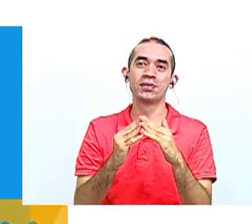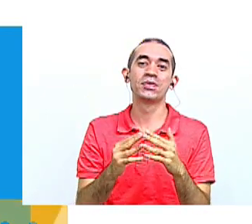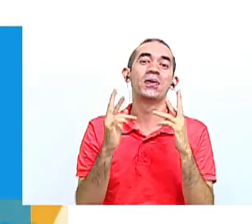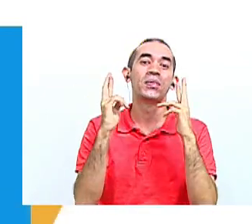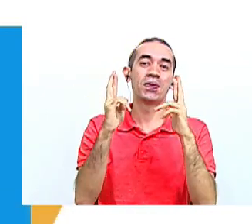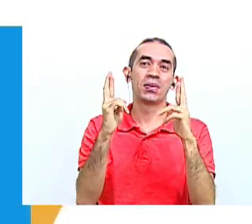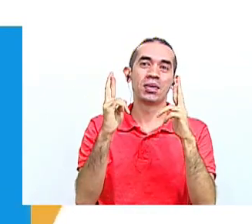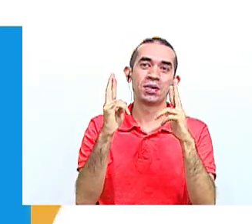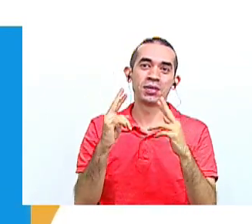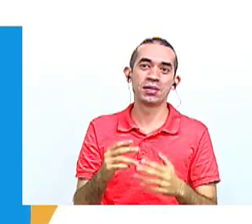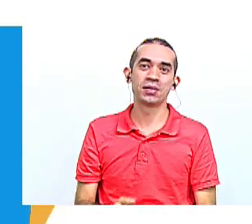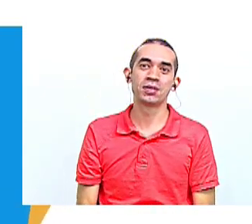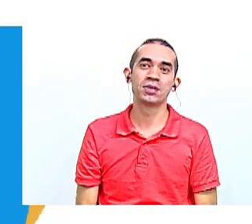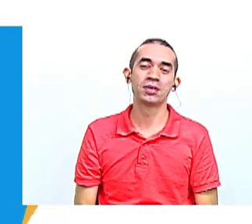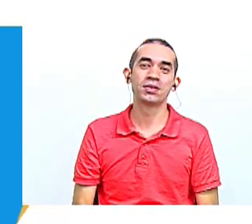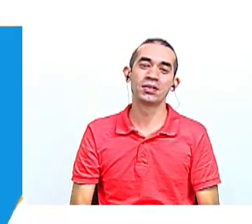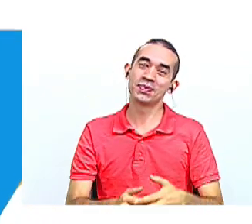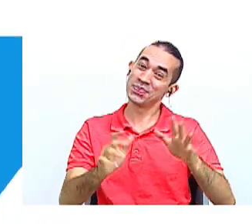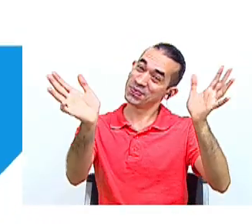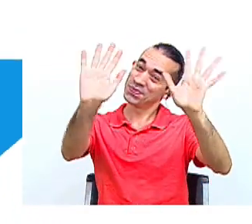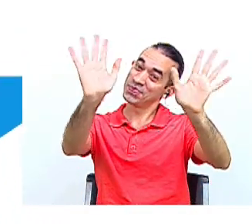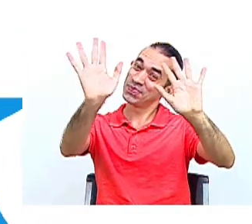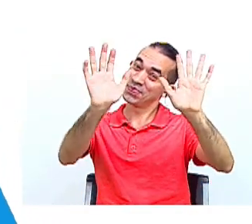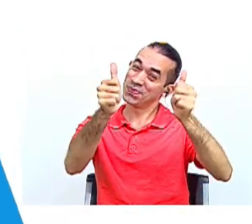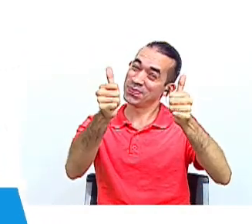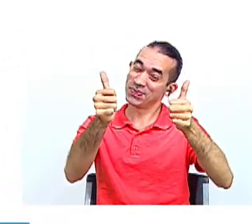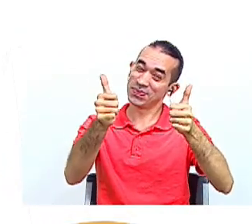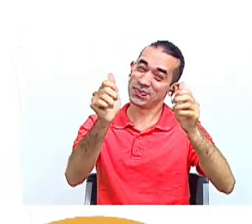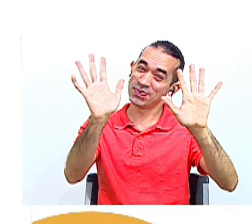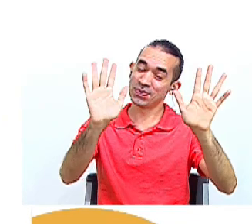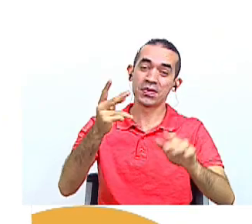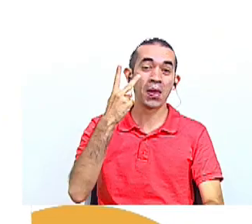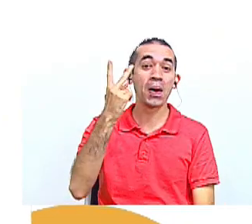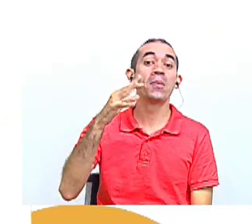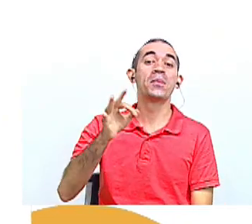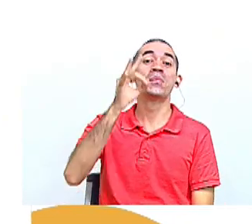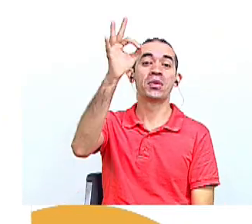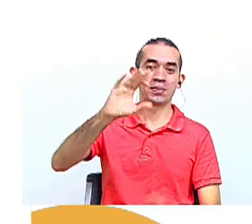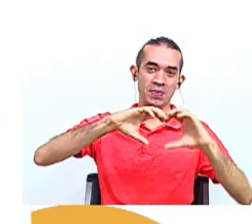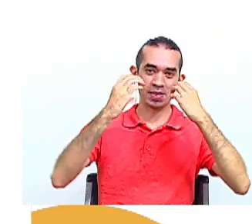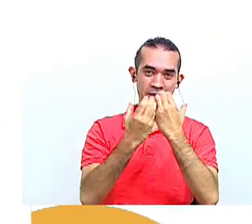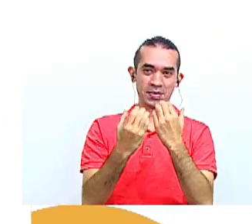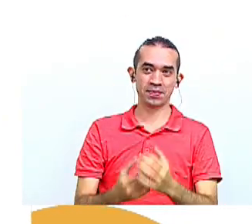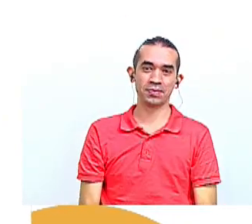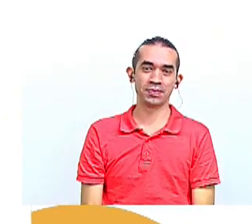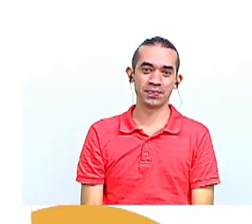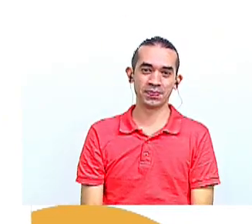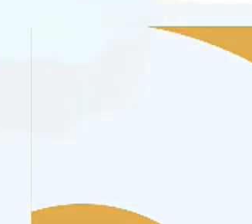Esperamos que les haya servido. Chao, adiós, nos vemos en la próxima clase.